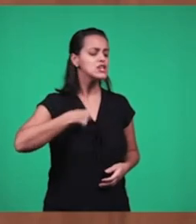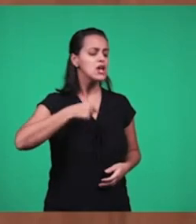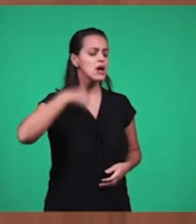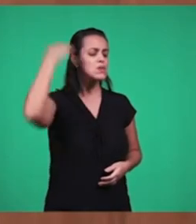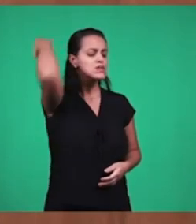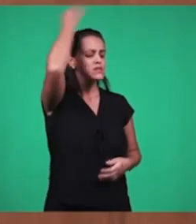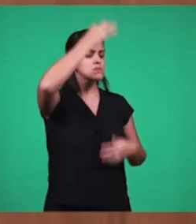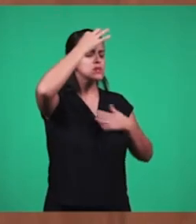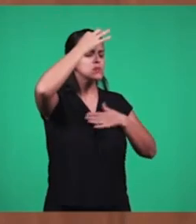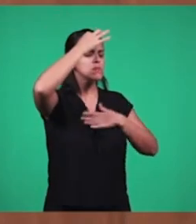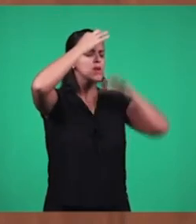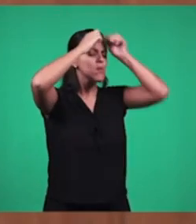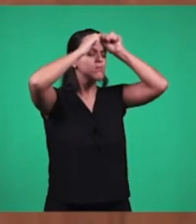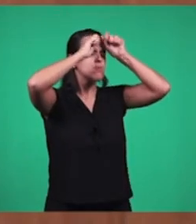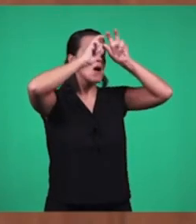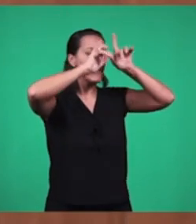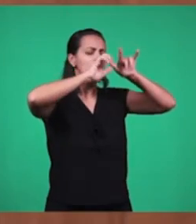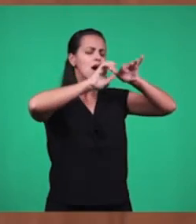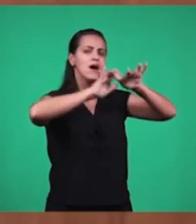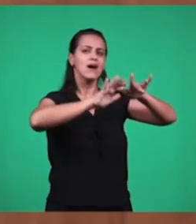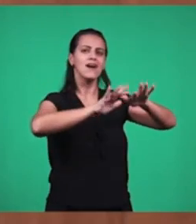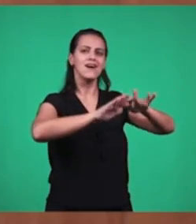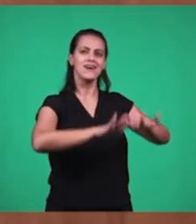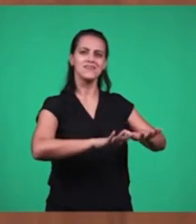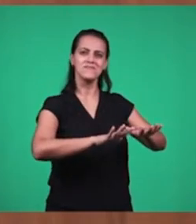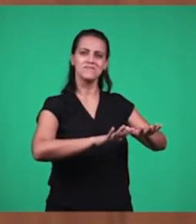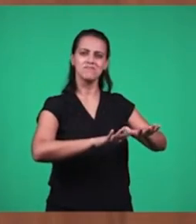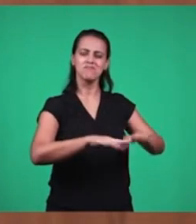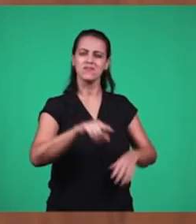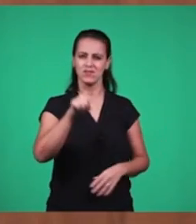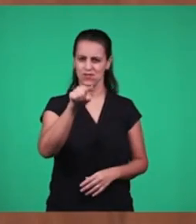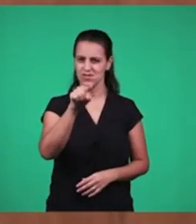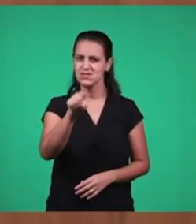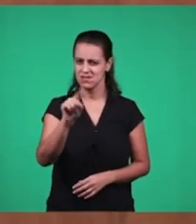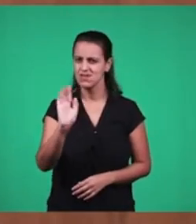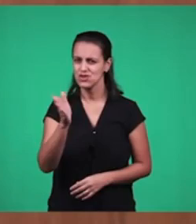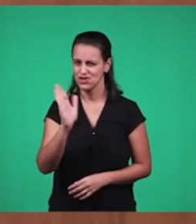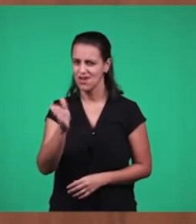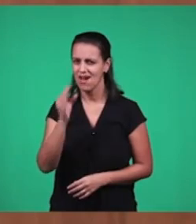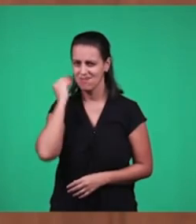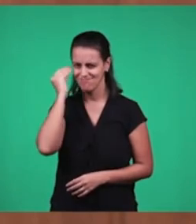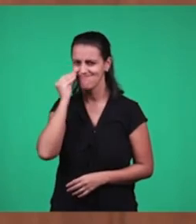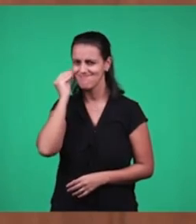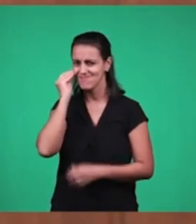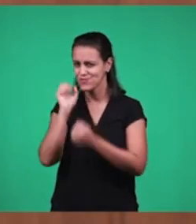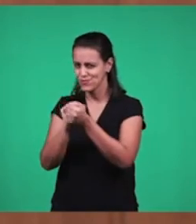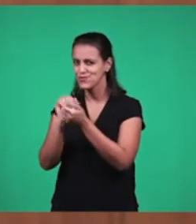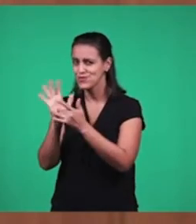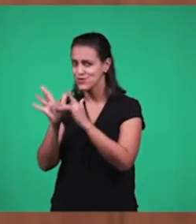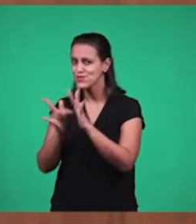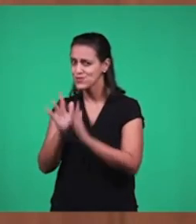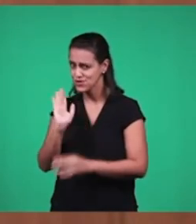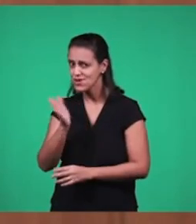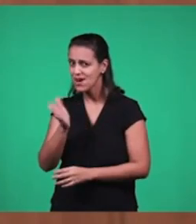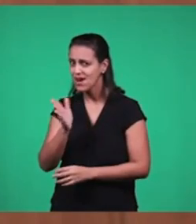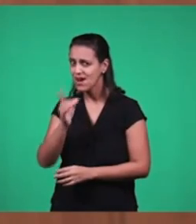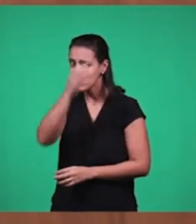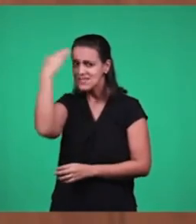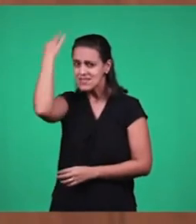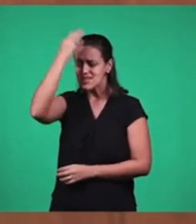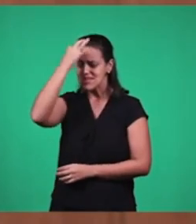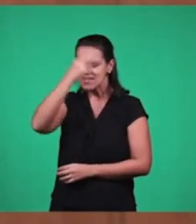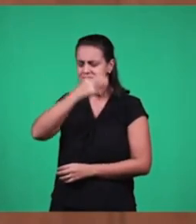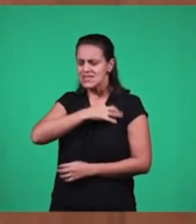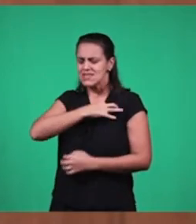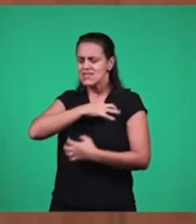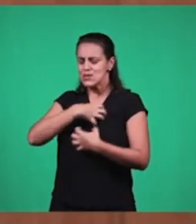iglesia su Espíritu. ¿Ustedes ya vivieron una experiencia con Jesús? ¿Ya fueron bautizados